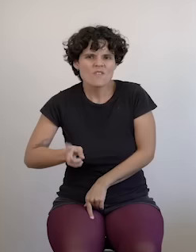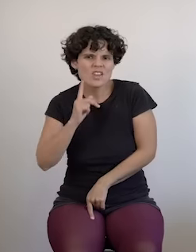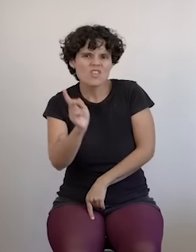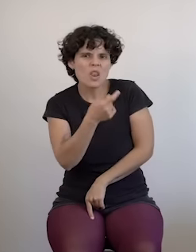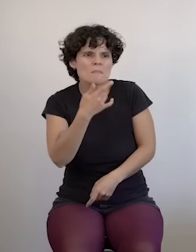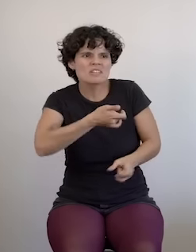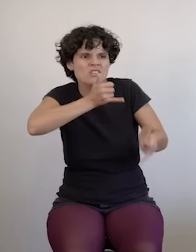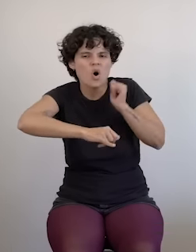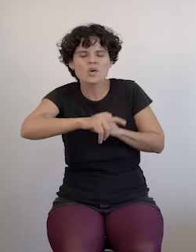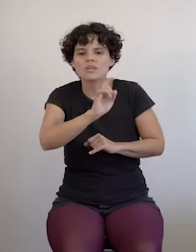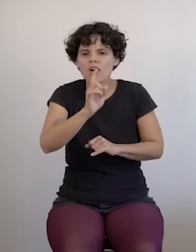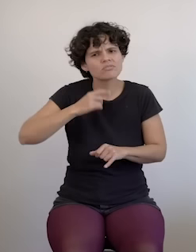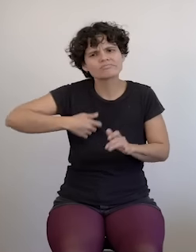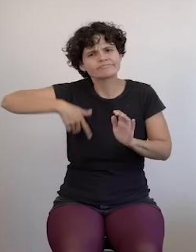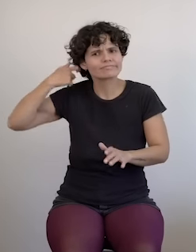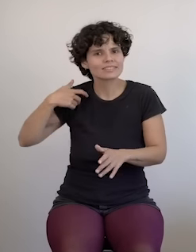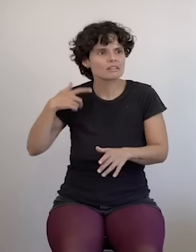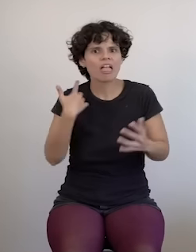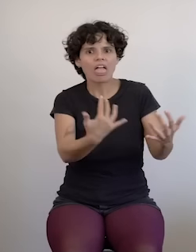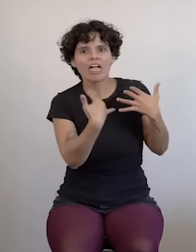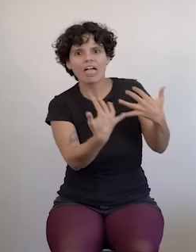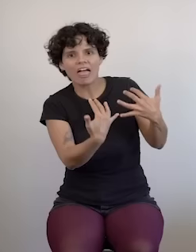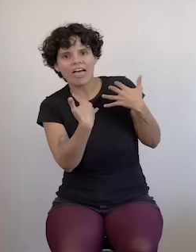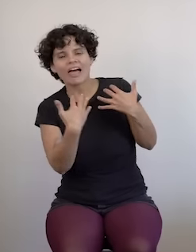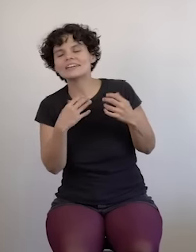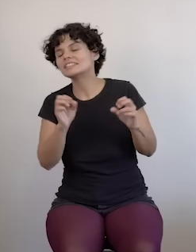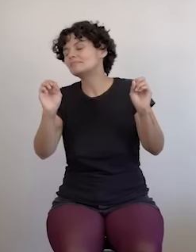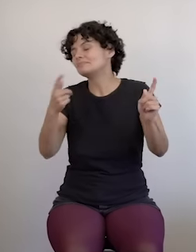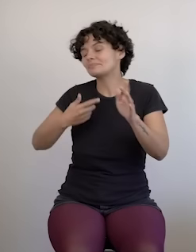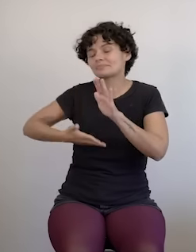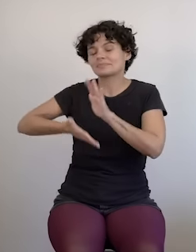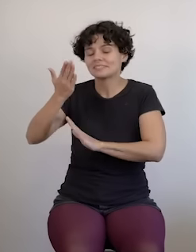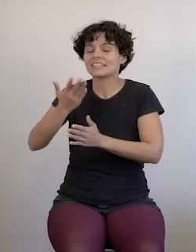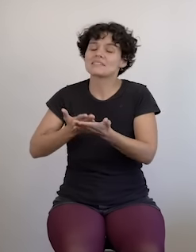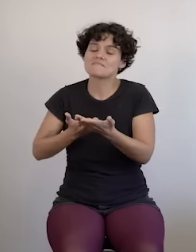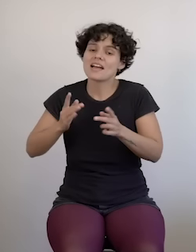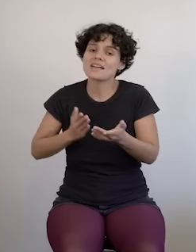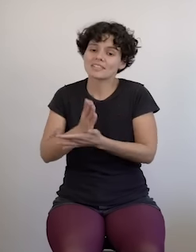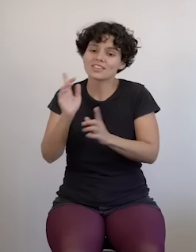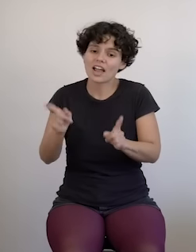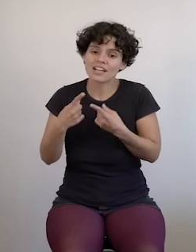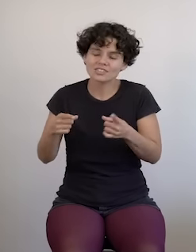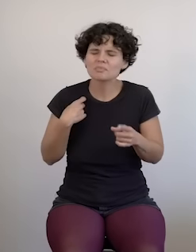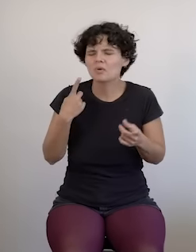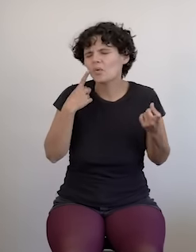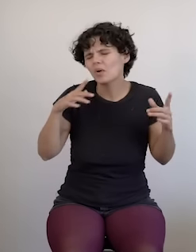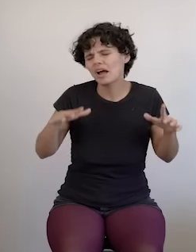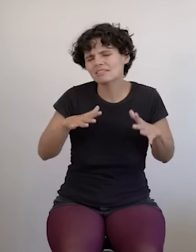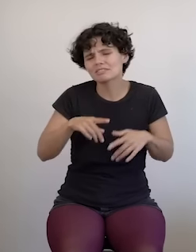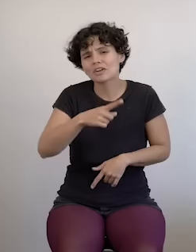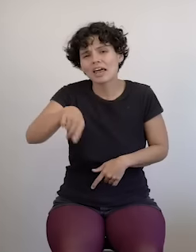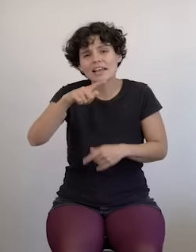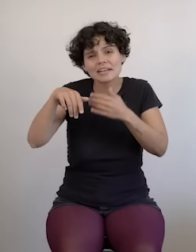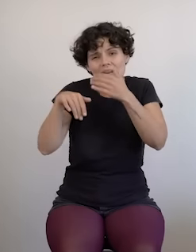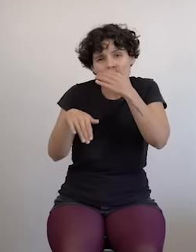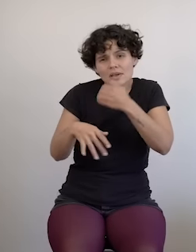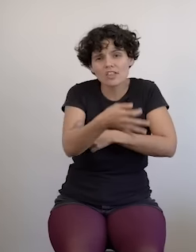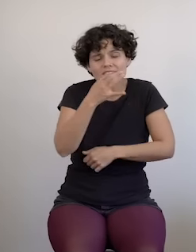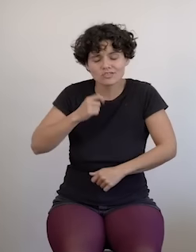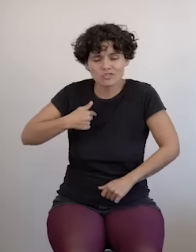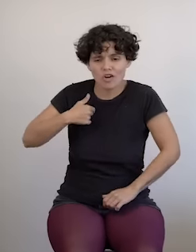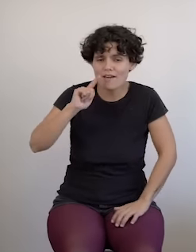madre! ¡DJ, sábola! Porque me costó, hermano. Los raperos decían que era muy fleite. Yo, weón. Supongámoslo